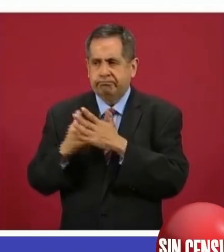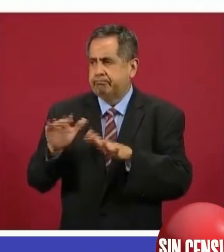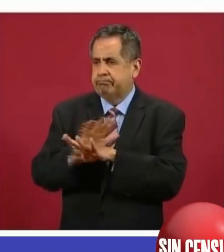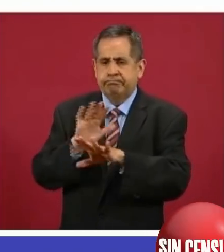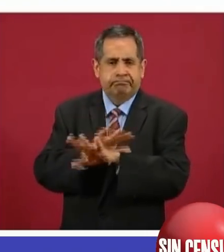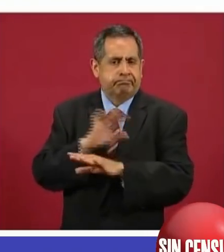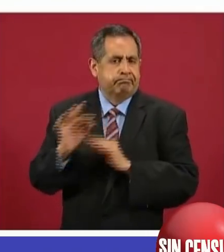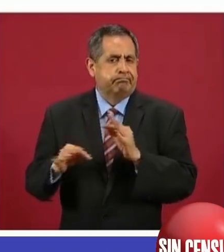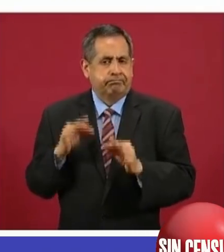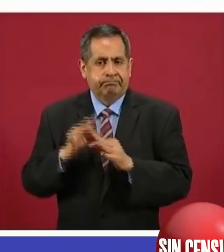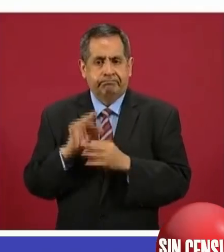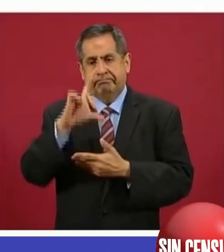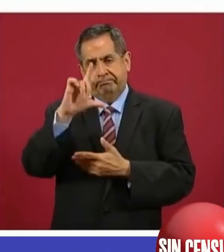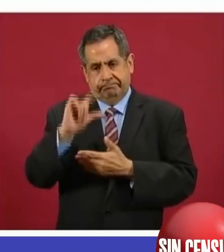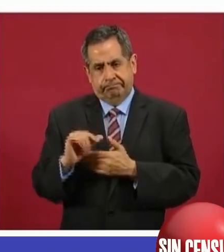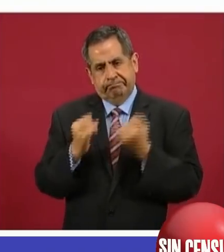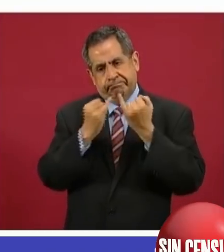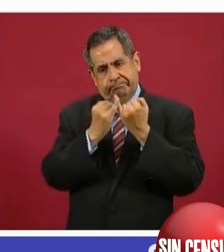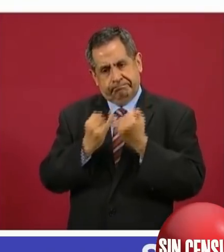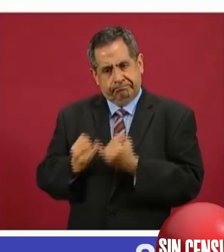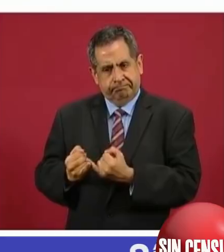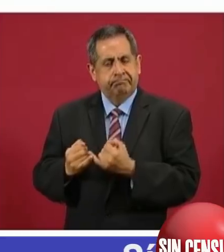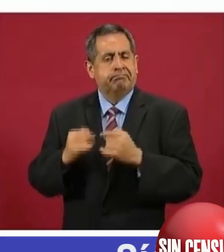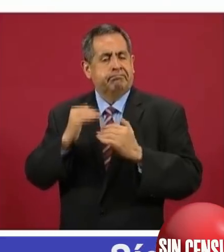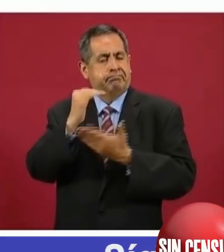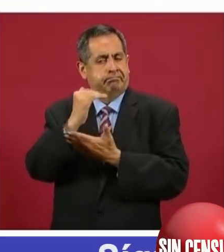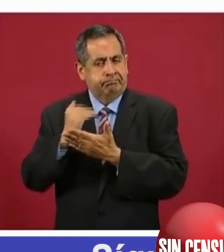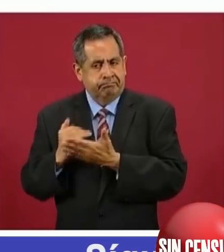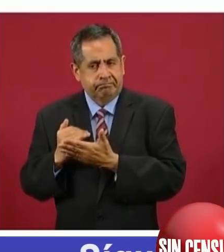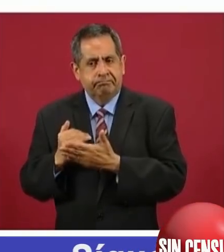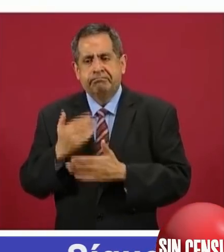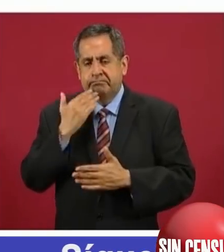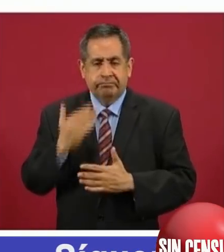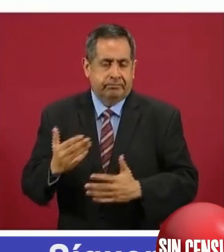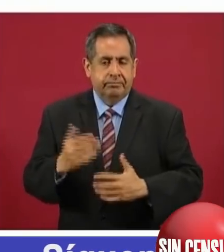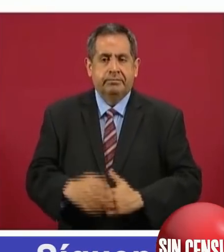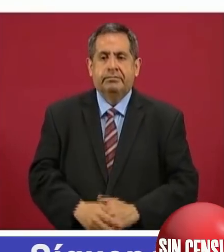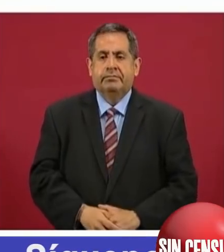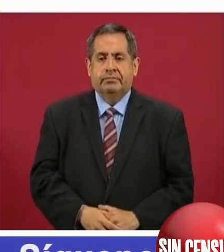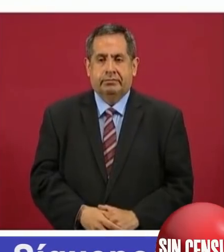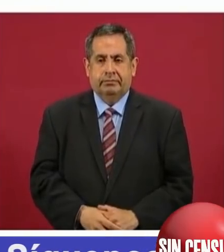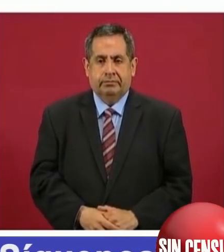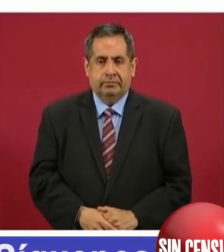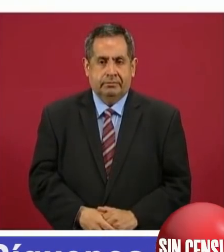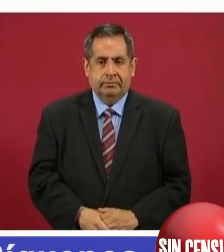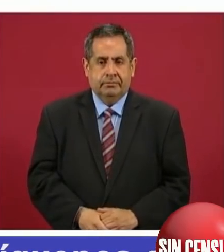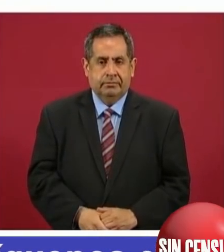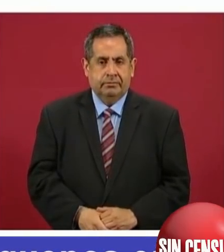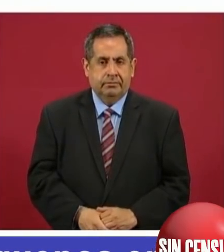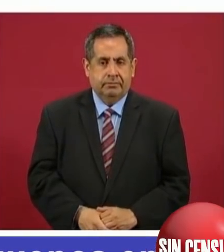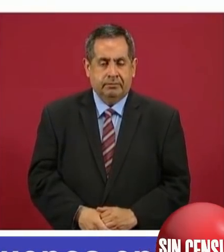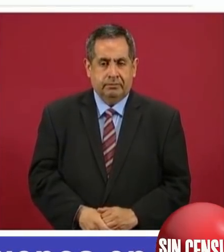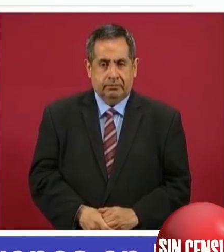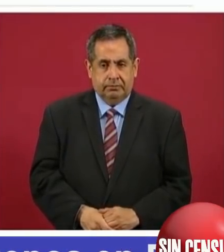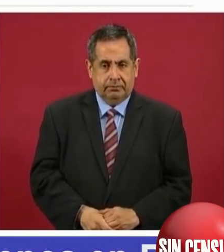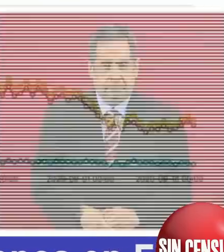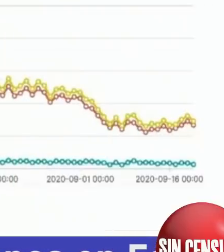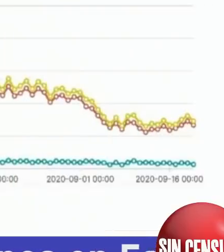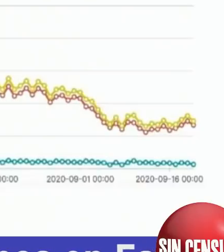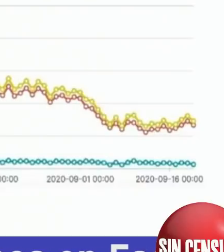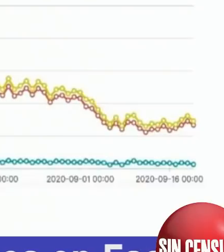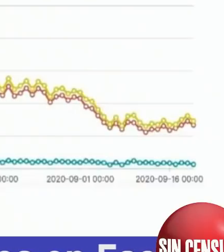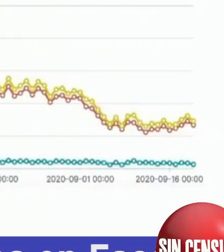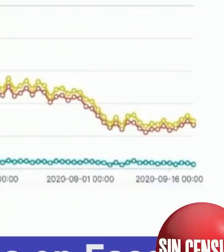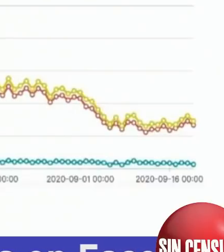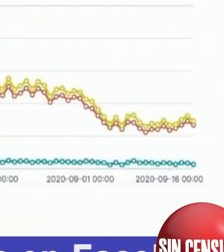eso llevó a un cambio sostenido de reducción de la epidemia. La siguiente, y su ocupación hospitalaria, desde el 1 de julio,